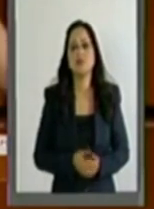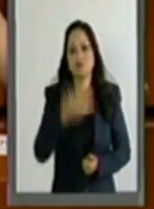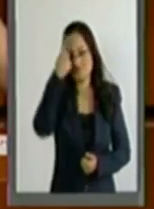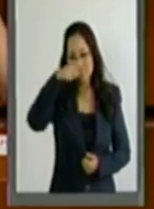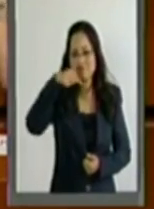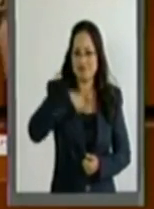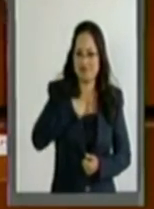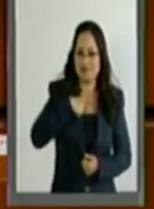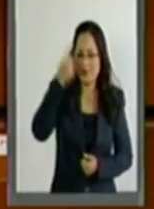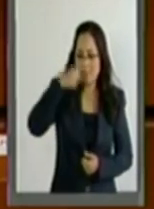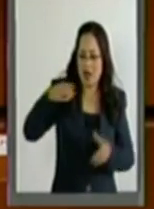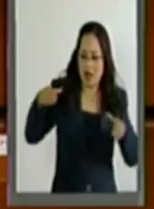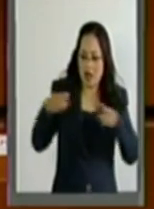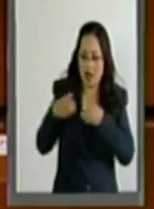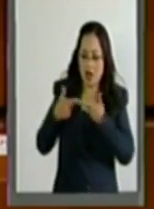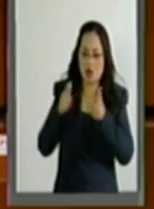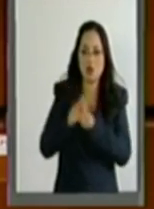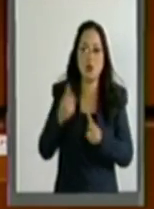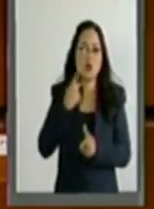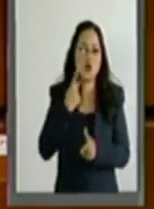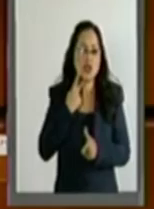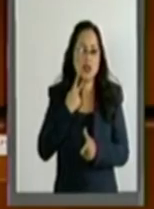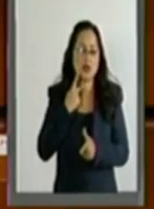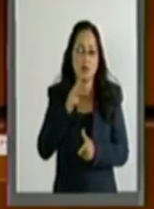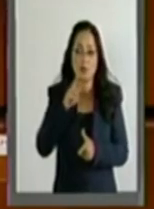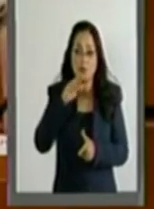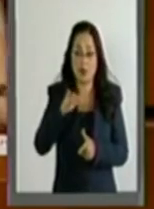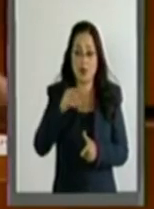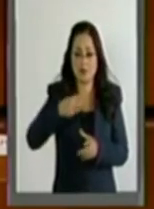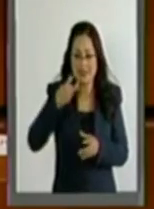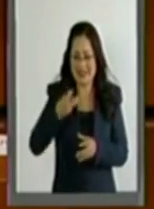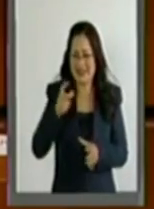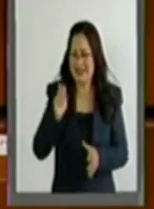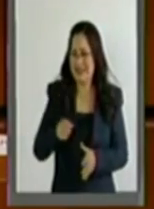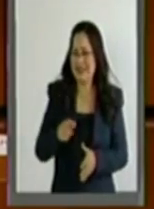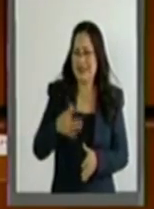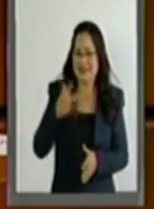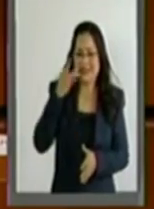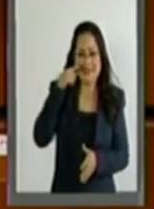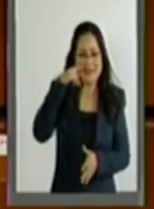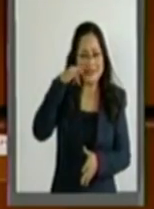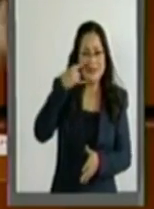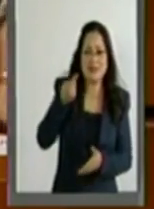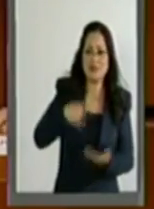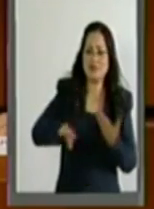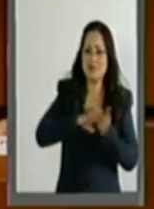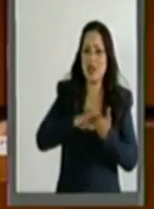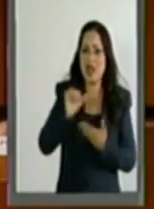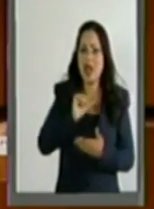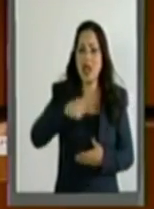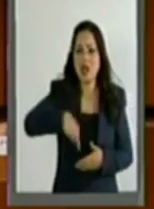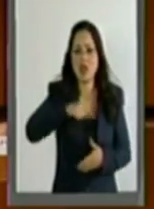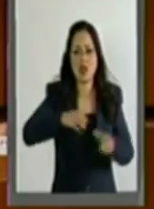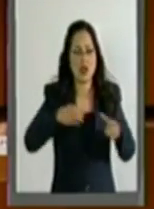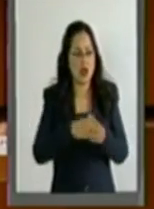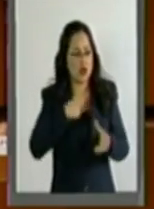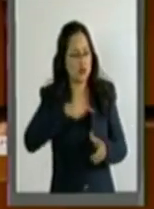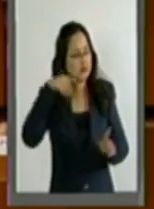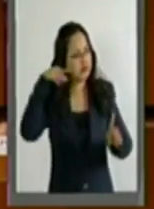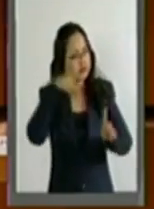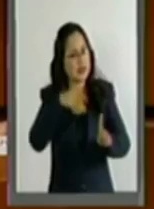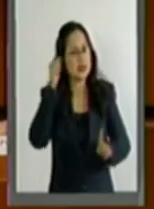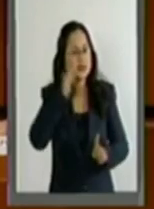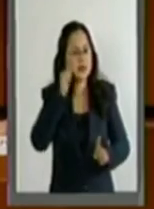para todos los que militamos en este partido, es el mayor agravio que se nos pueda inferir. Para quienes hemos dedicado nuestra vida al